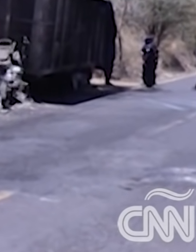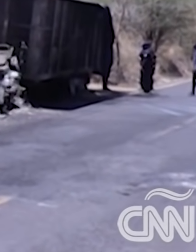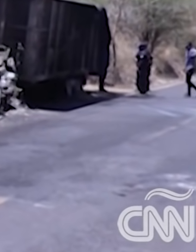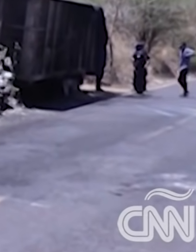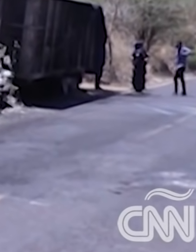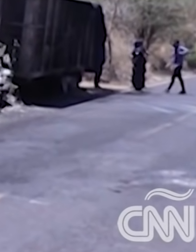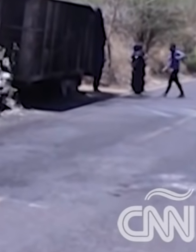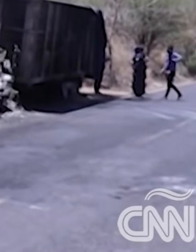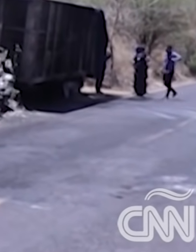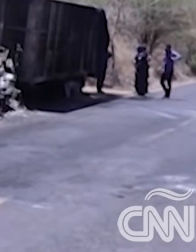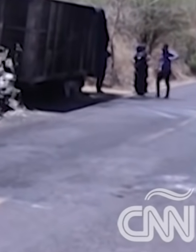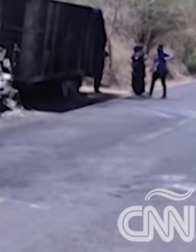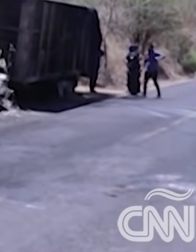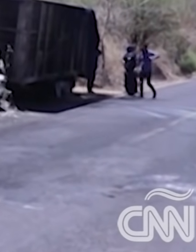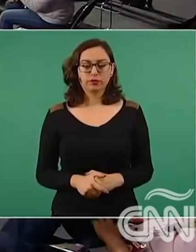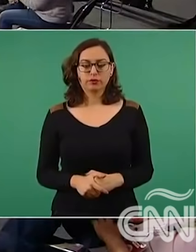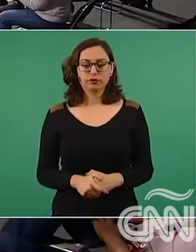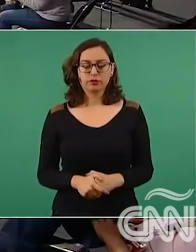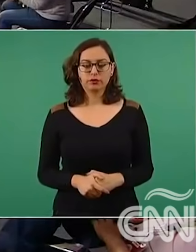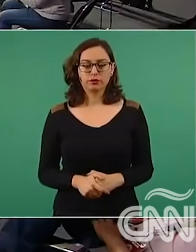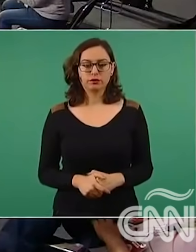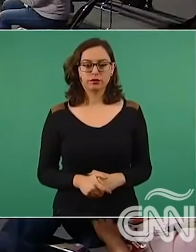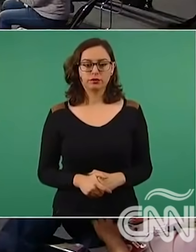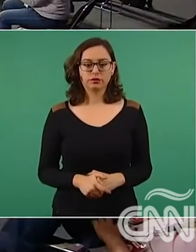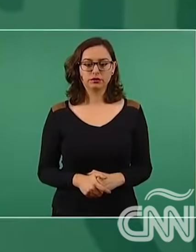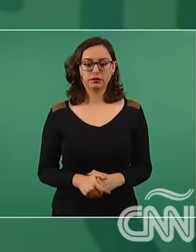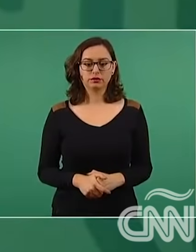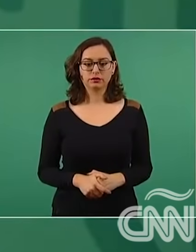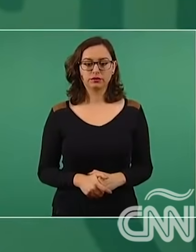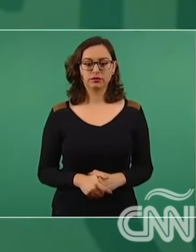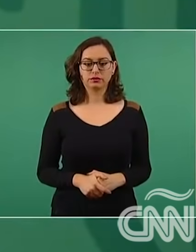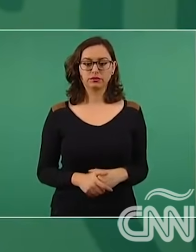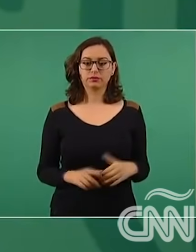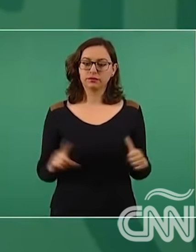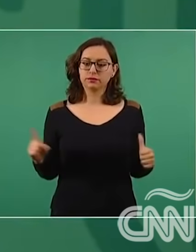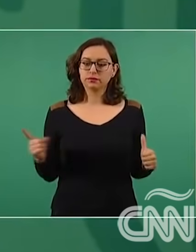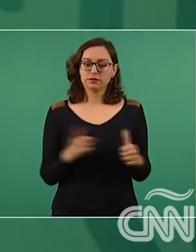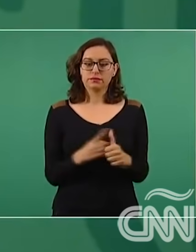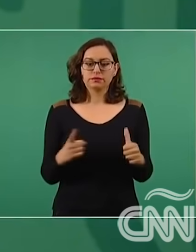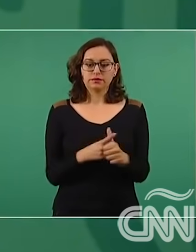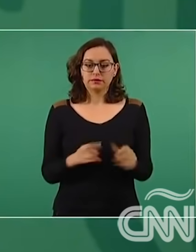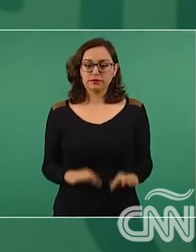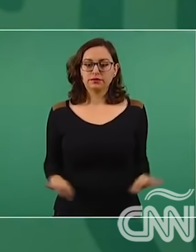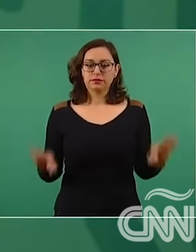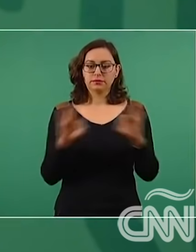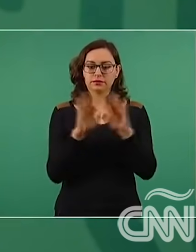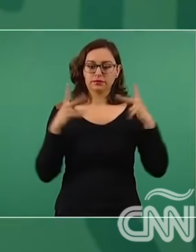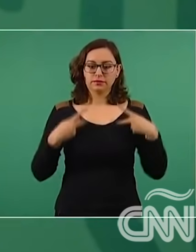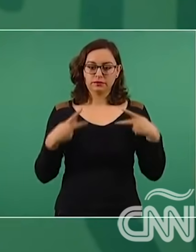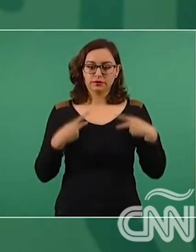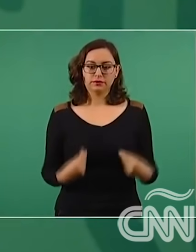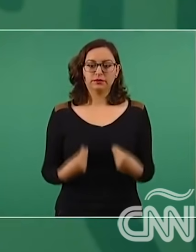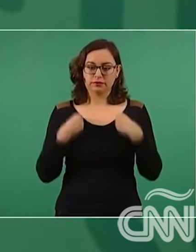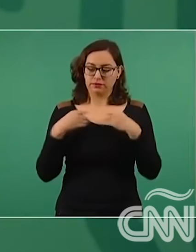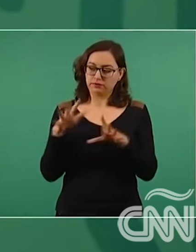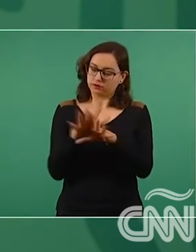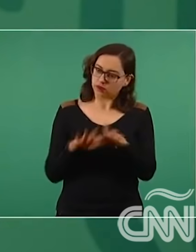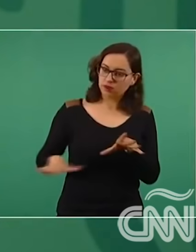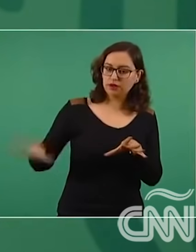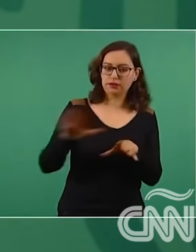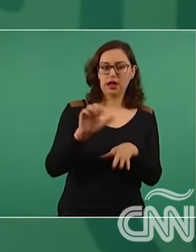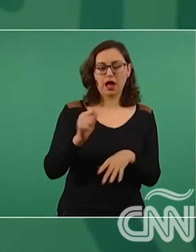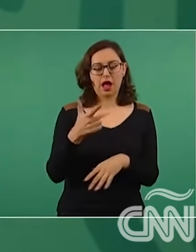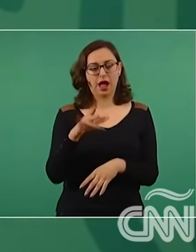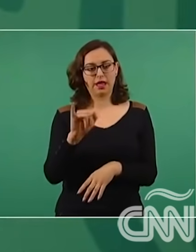pero prometió proteger a la población. Haciendo un llamado a la población de Aguililla y de toda